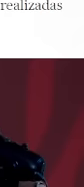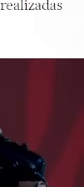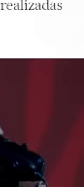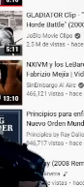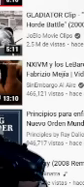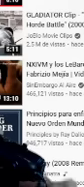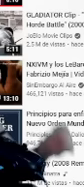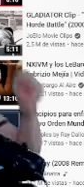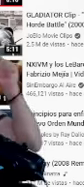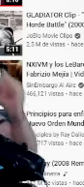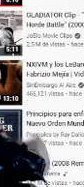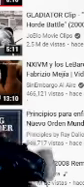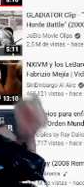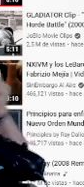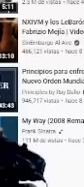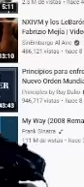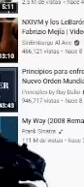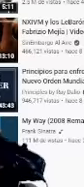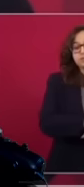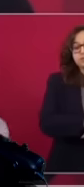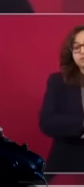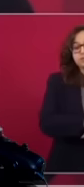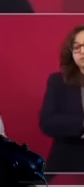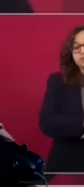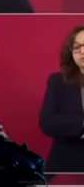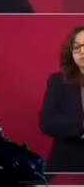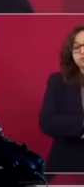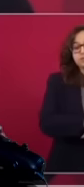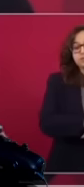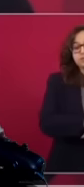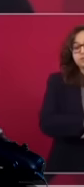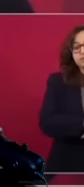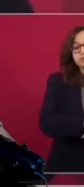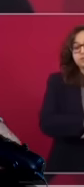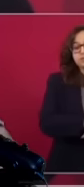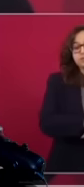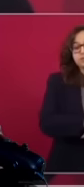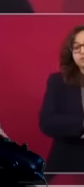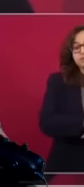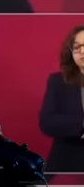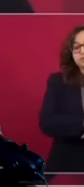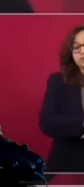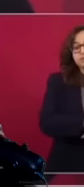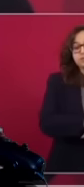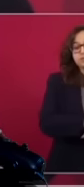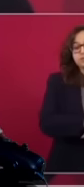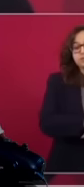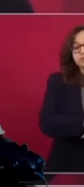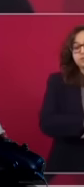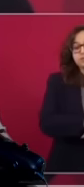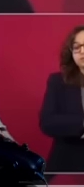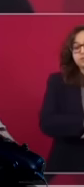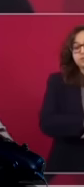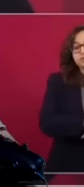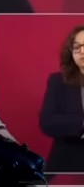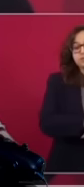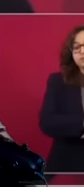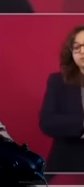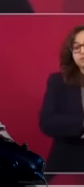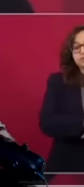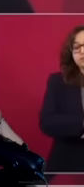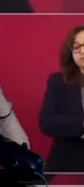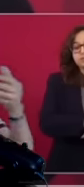ver como una colonia cuando hoy se debe de respetar nuestra soberanía escuchemos qué fue lo que dijo el presidente en